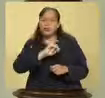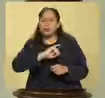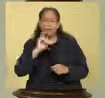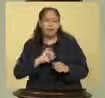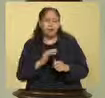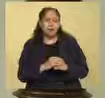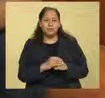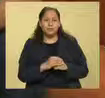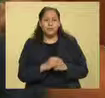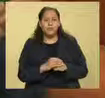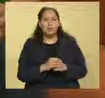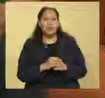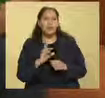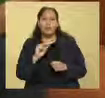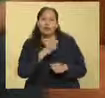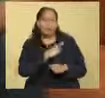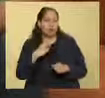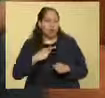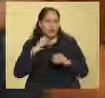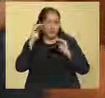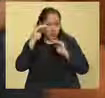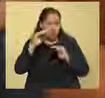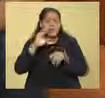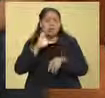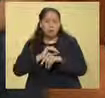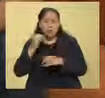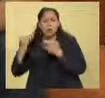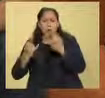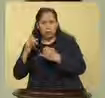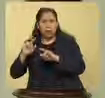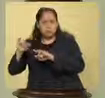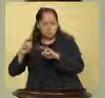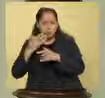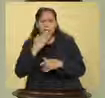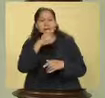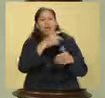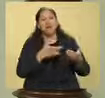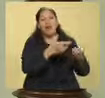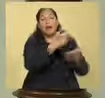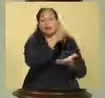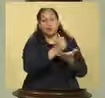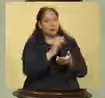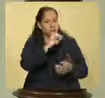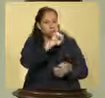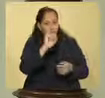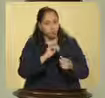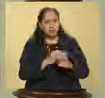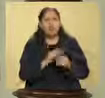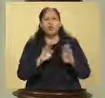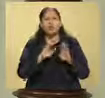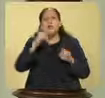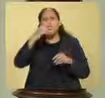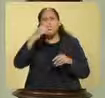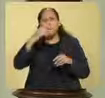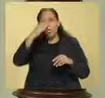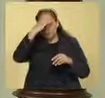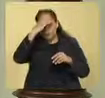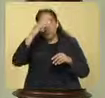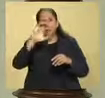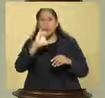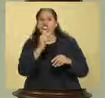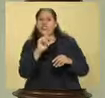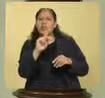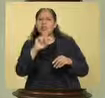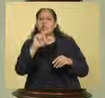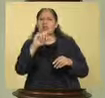digo ni ni deberían porque el límite no te acuerdas de esta historia del como se llama este piloto no era el chapulín el que se puso un trancazo ahí en la